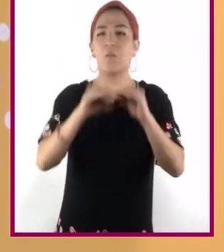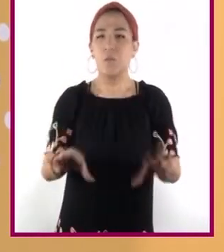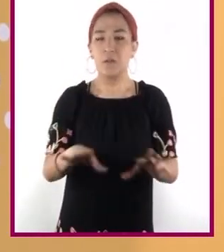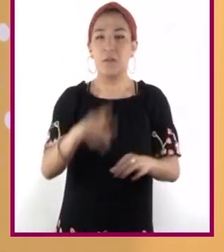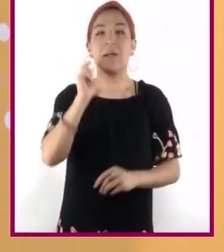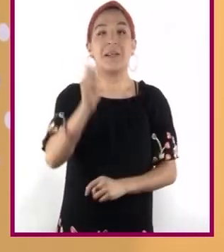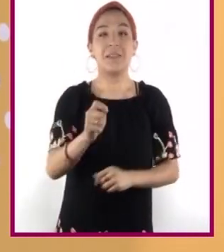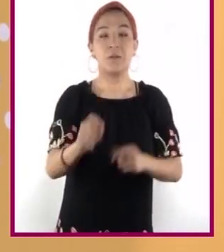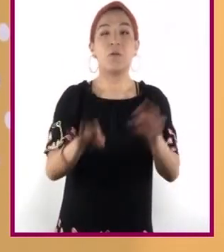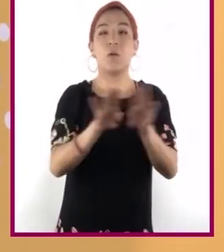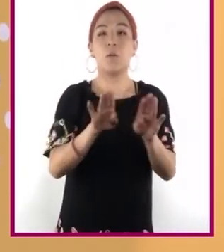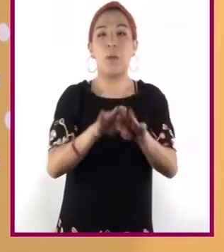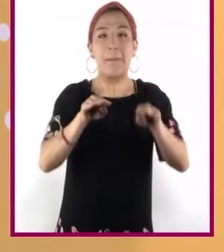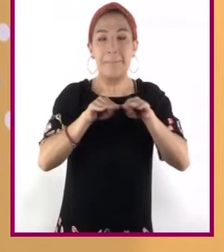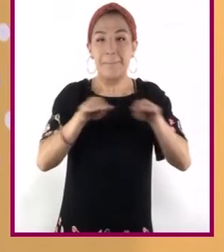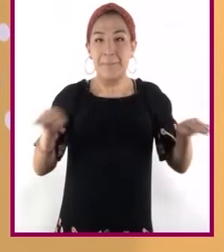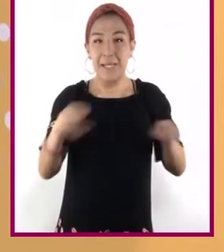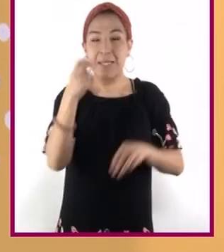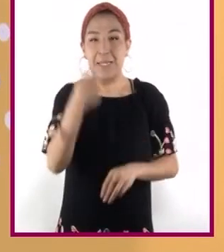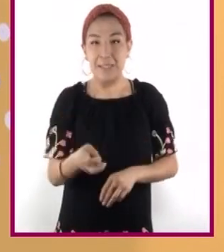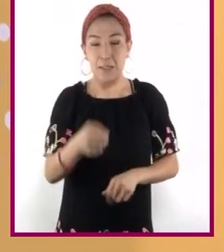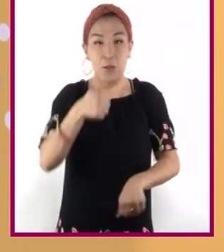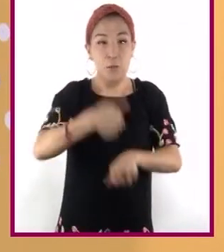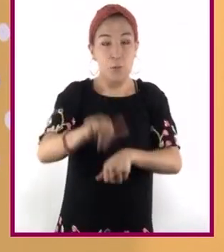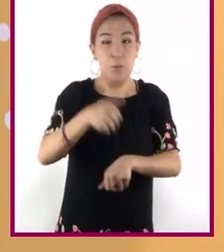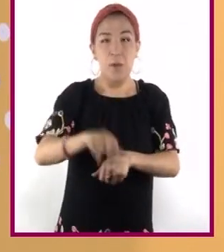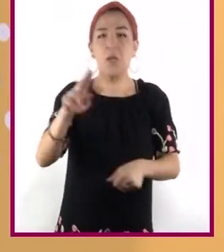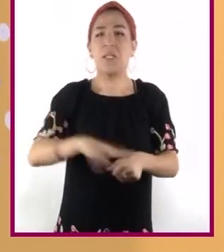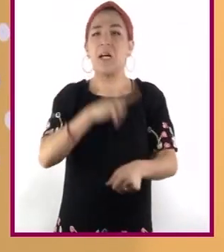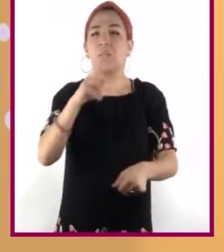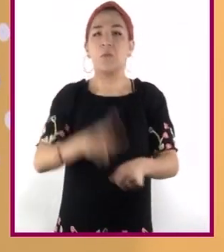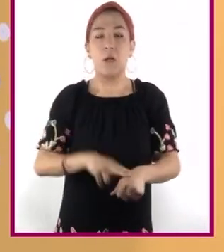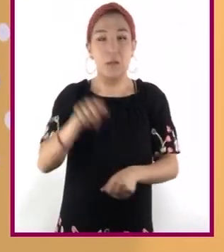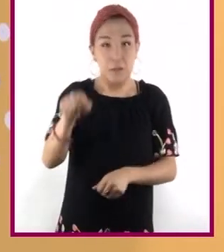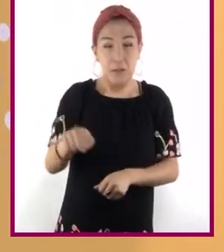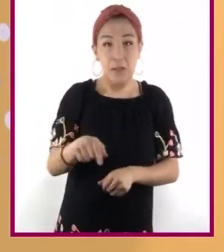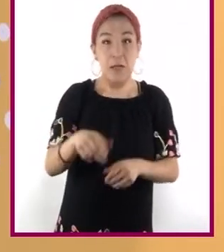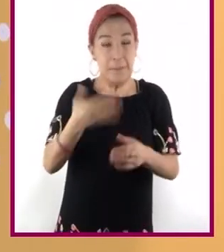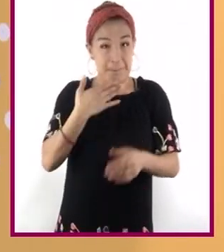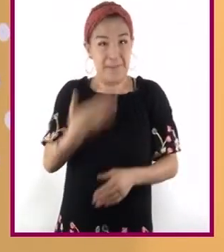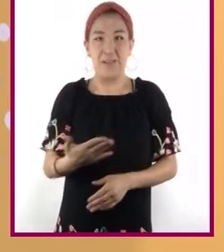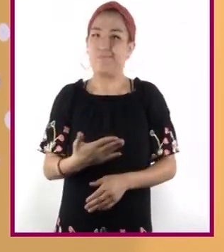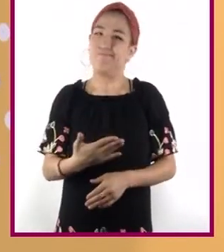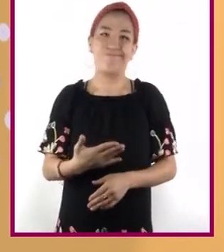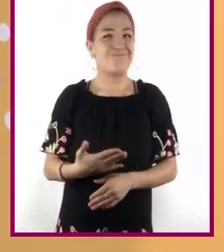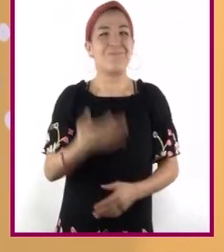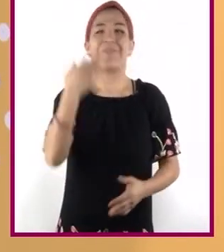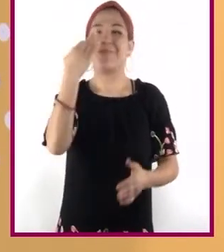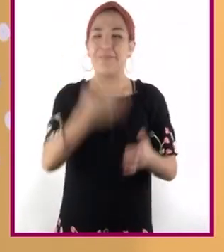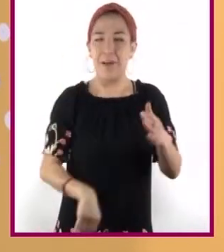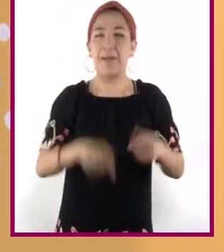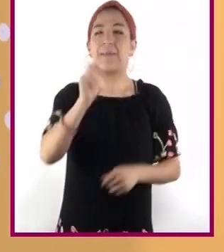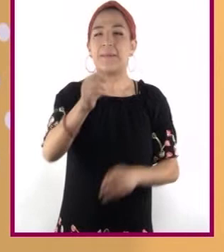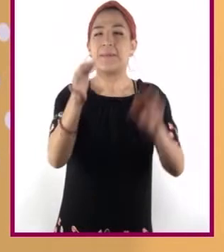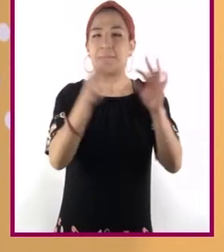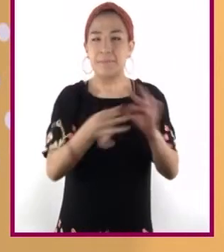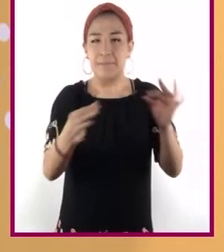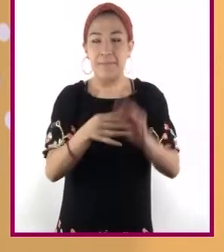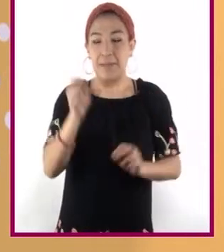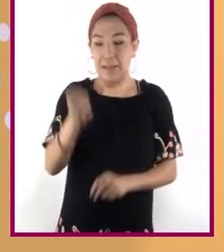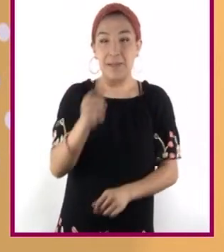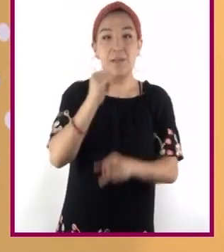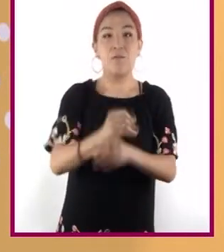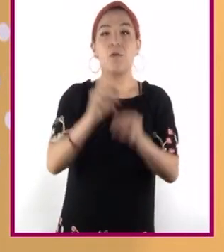resultan de un proceso de medición y los números naturales no son suficientes, es decir, las